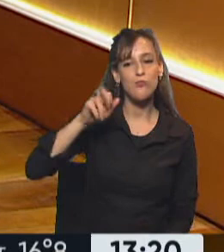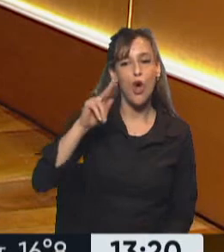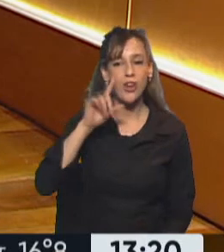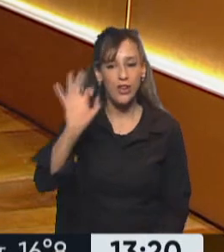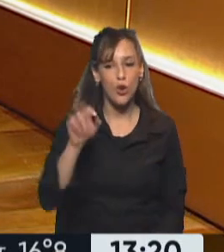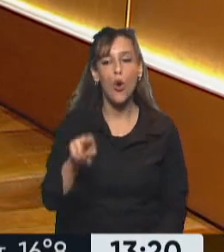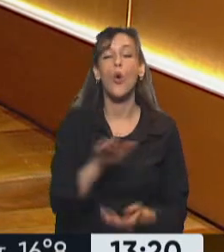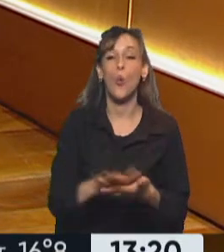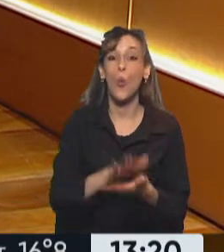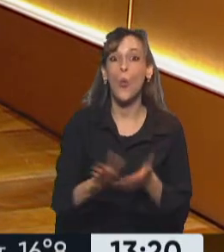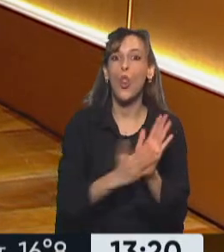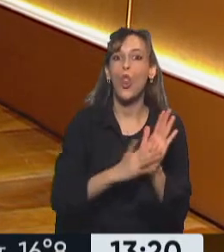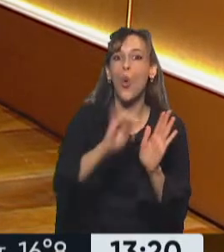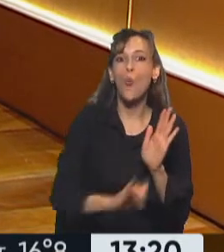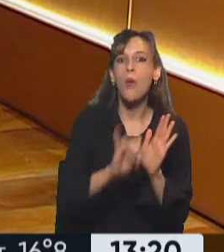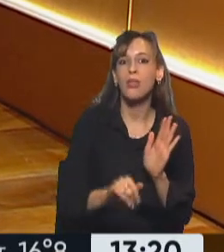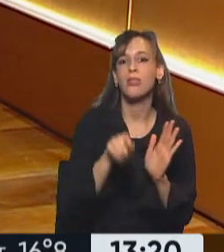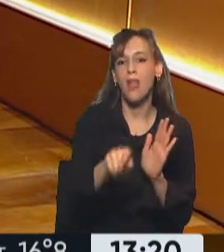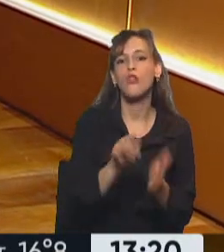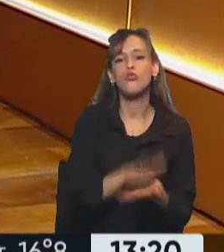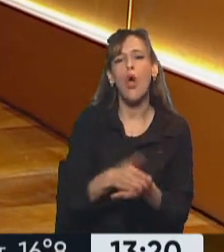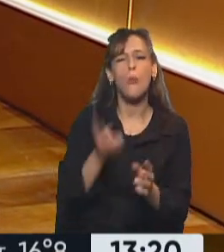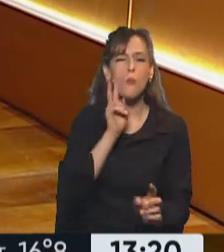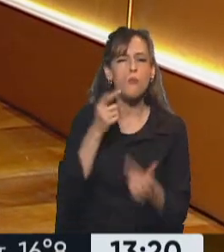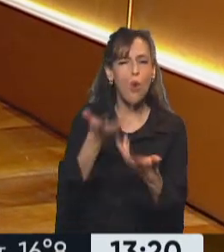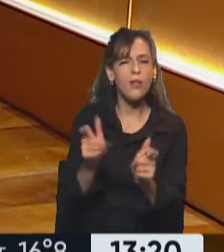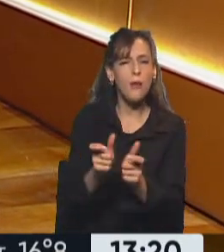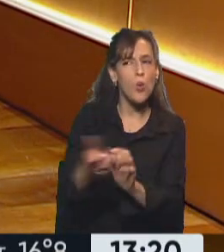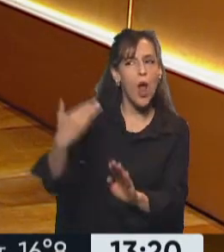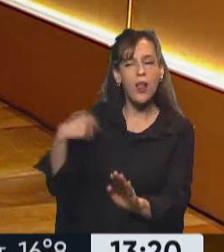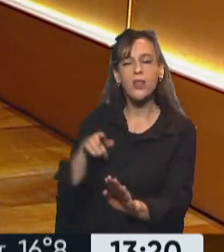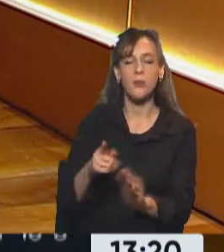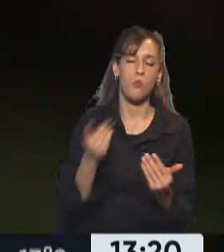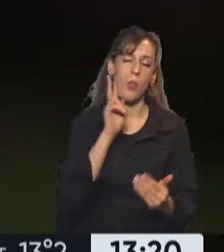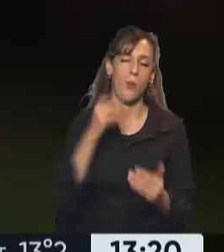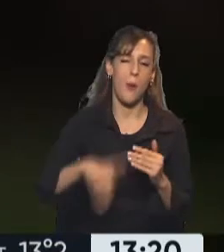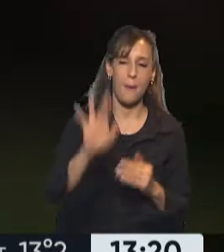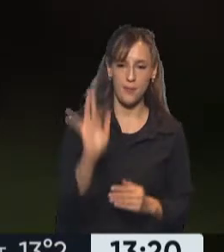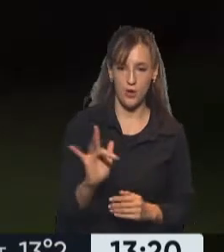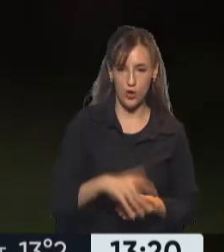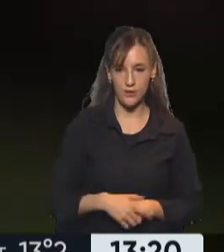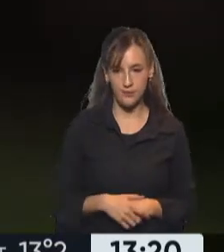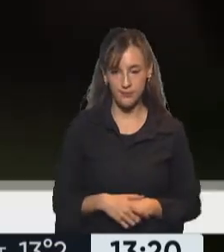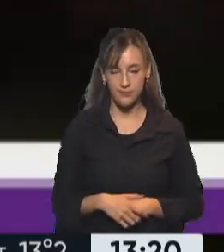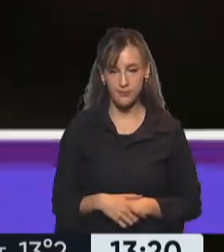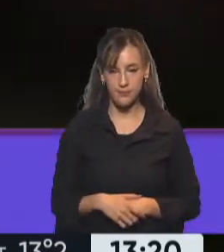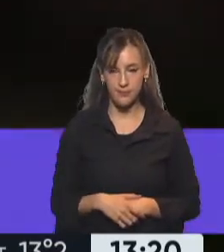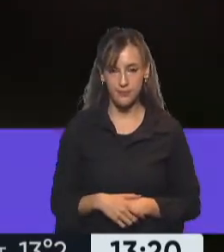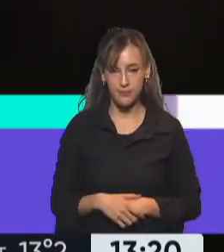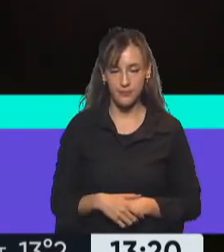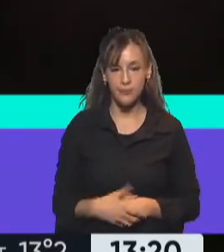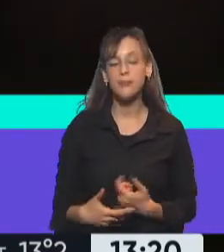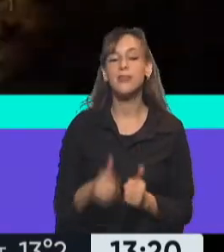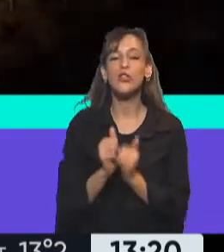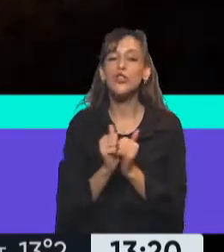estar acompañado por una retrospectiva de sus otras películas que se pueden ver a partir de este miércoles. No es una historia que